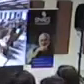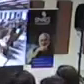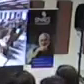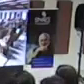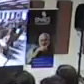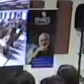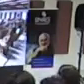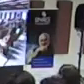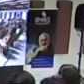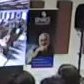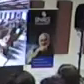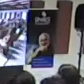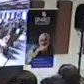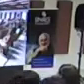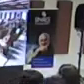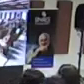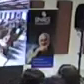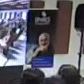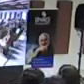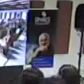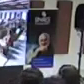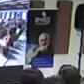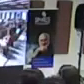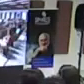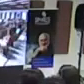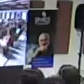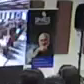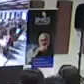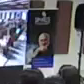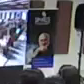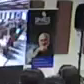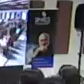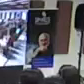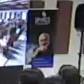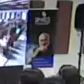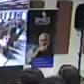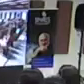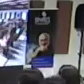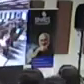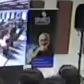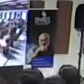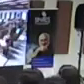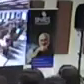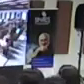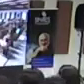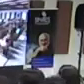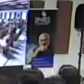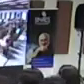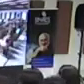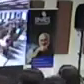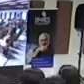11 de mayo de 1999 y en cuya integración participé,